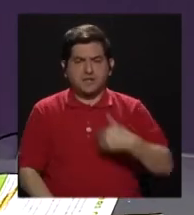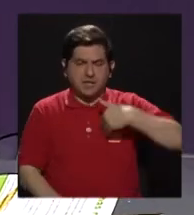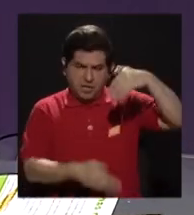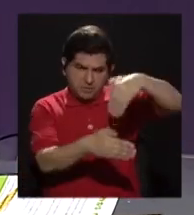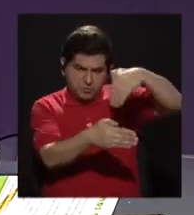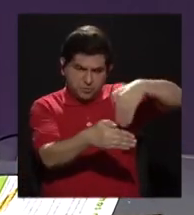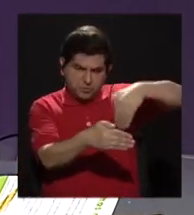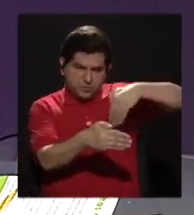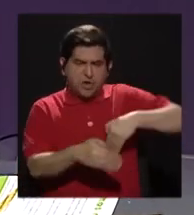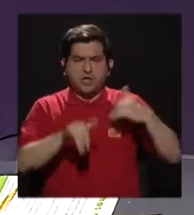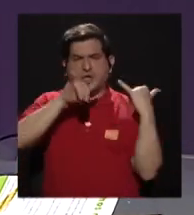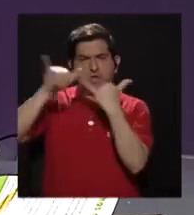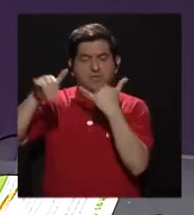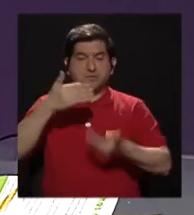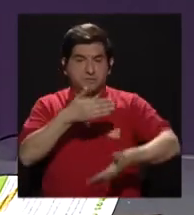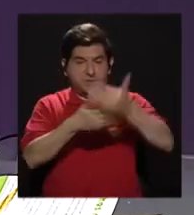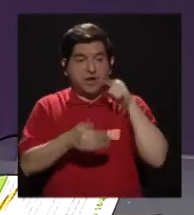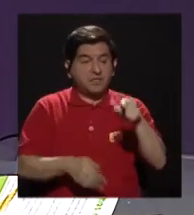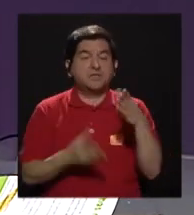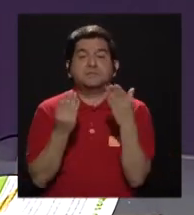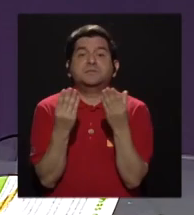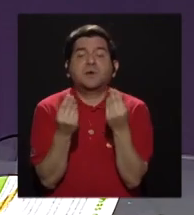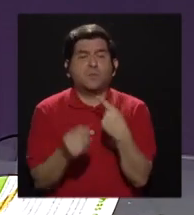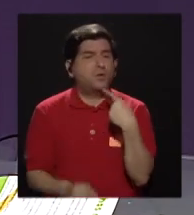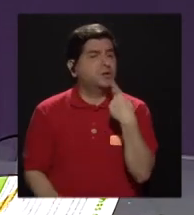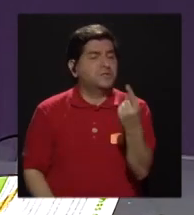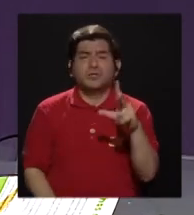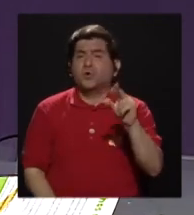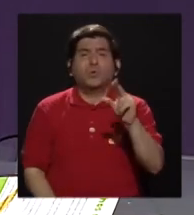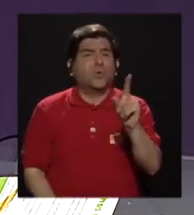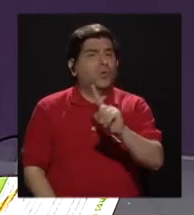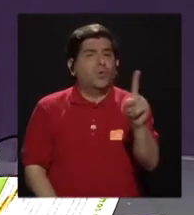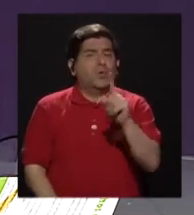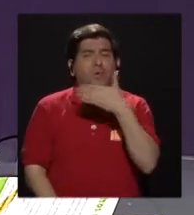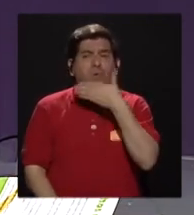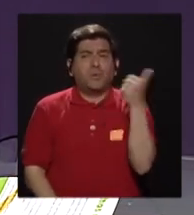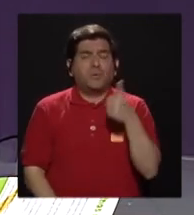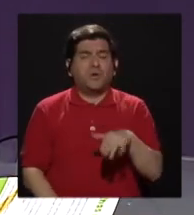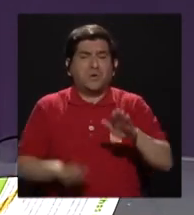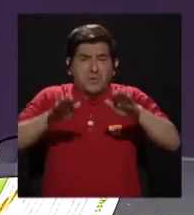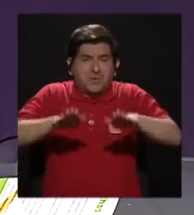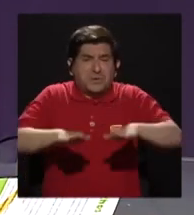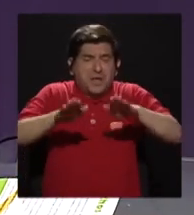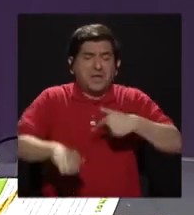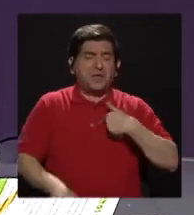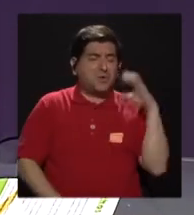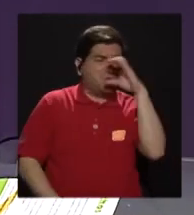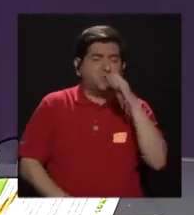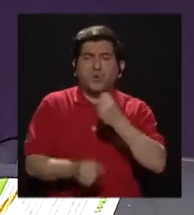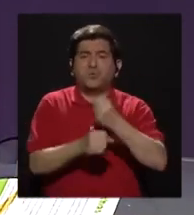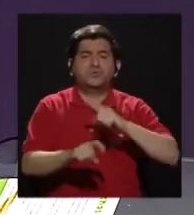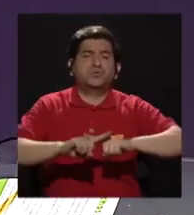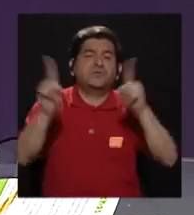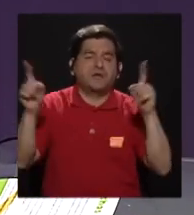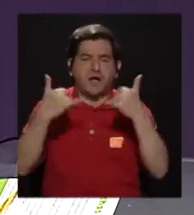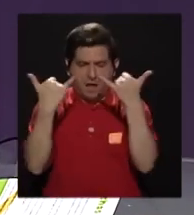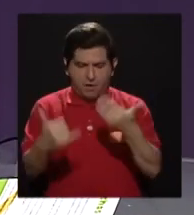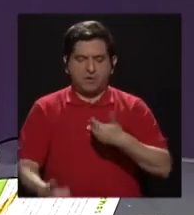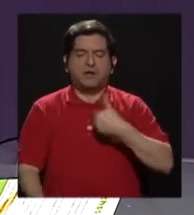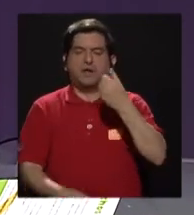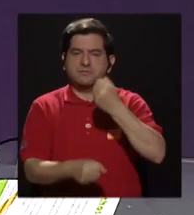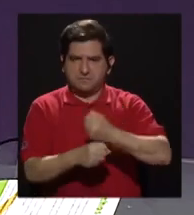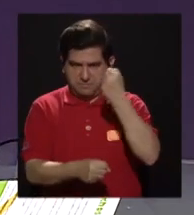las demandas. Y antes ellas les daba miedo, decían, no, mejor que se quede así, me busco otro trabajo. No, ahora ellas tienen su